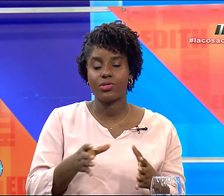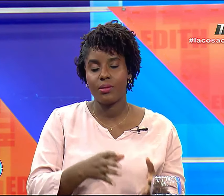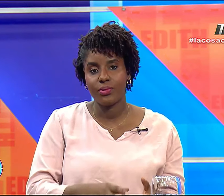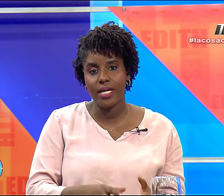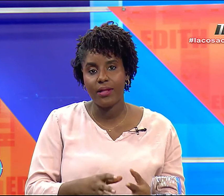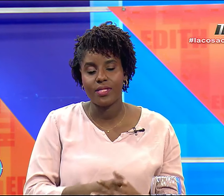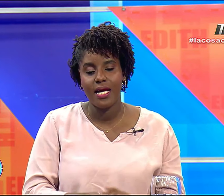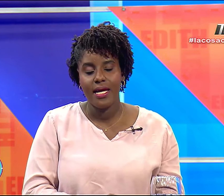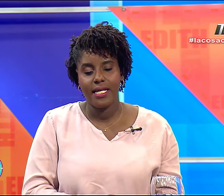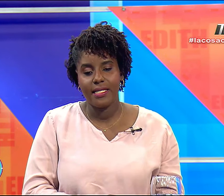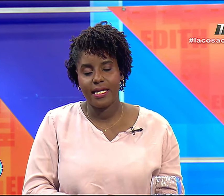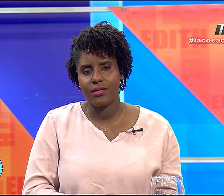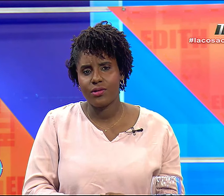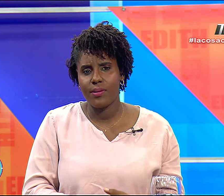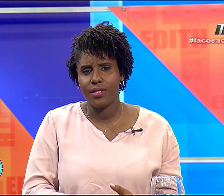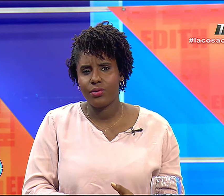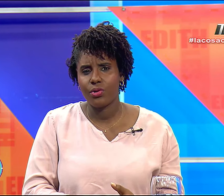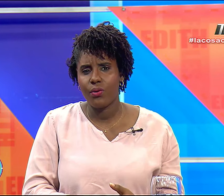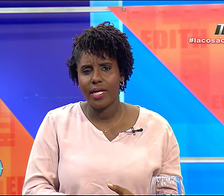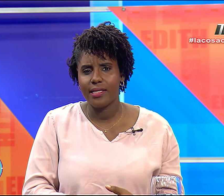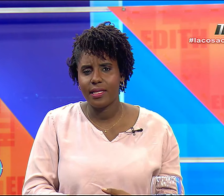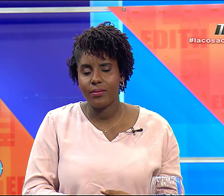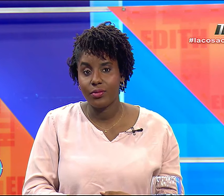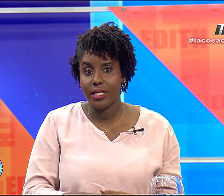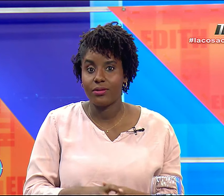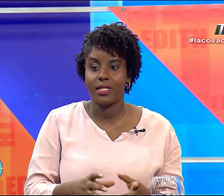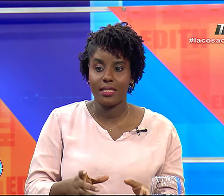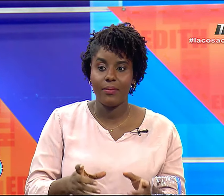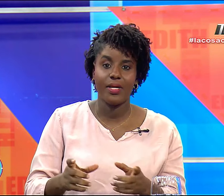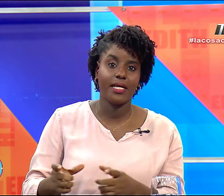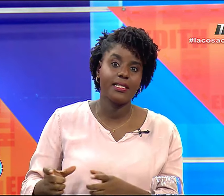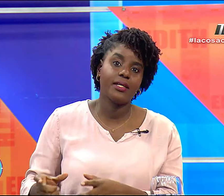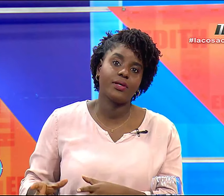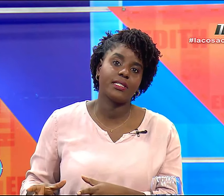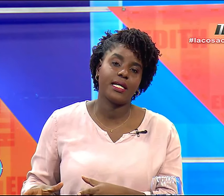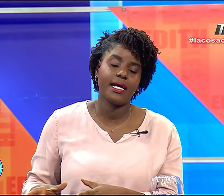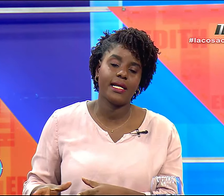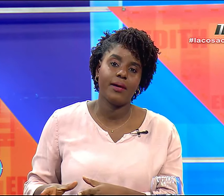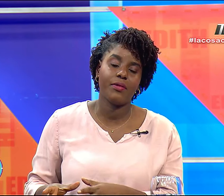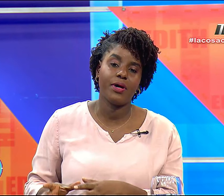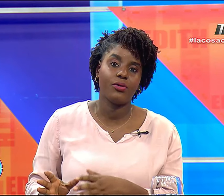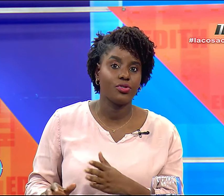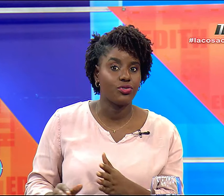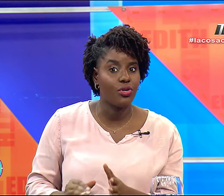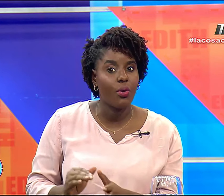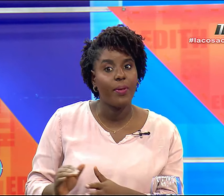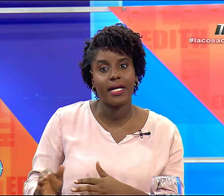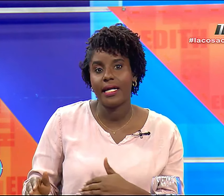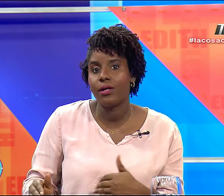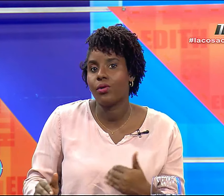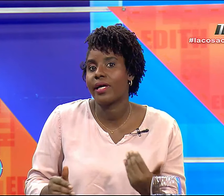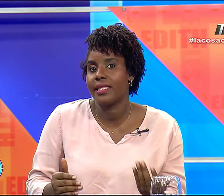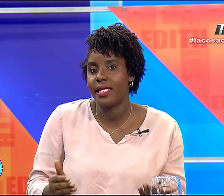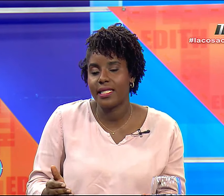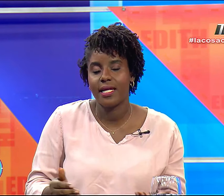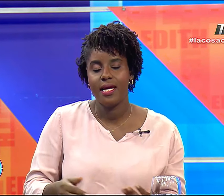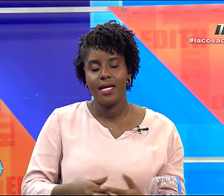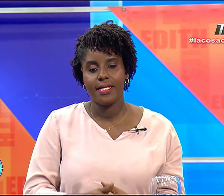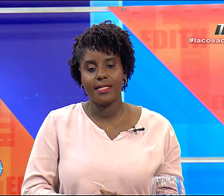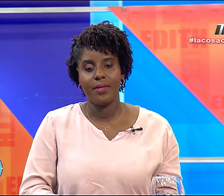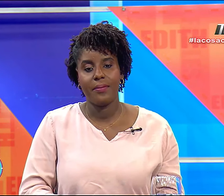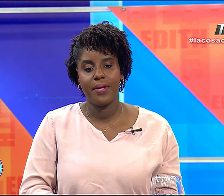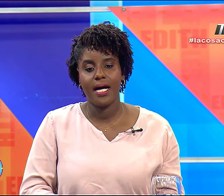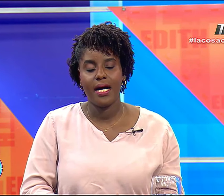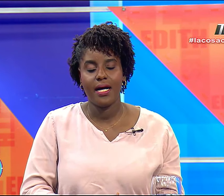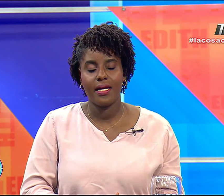otros diputados, en este caso hablan de unos 40 diputados que también entiendo que estarían en la misma condición o paralelo o que entienden